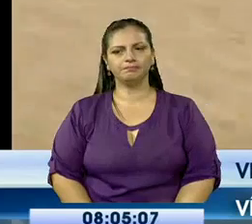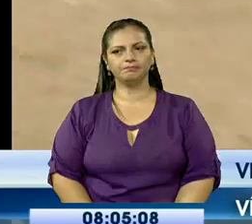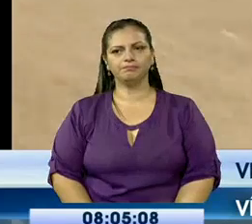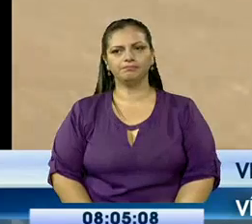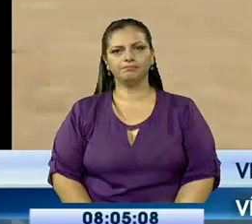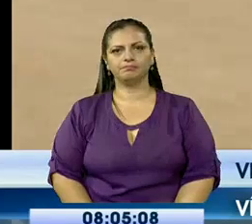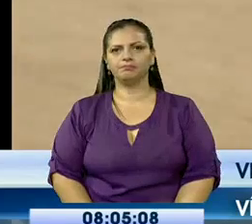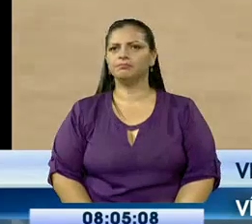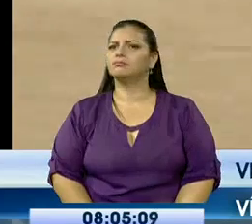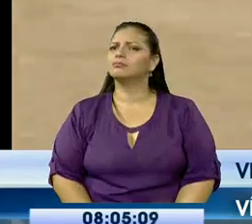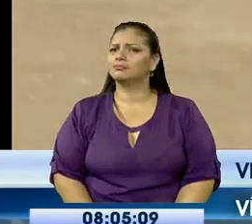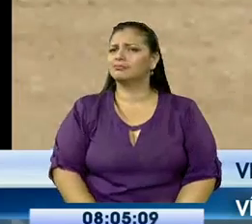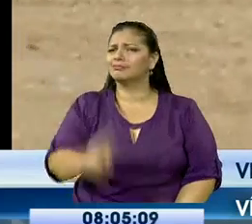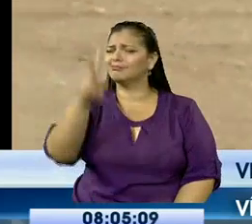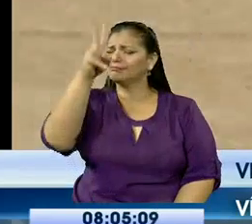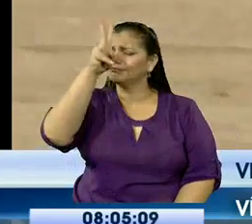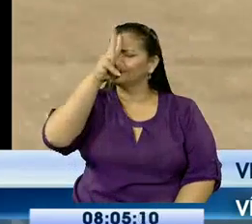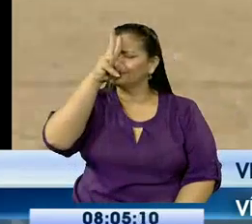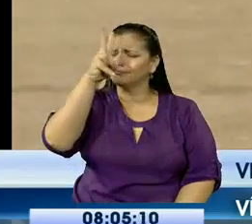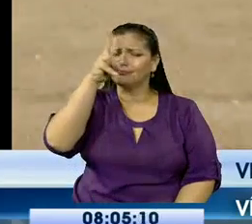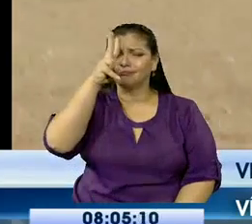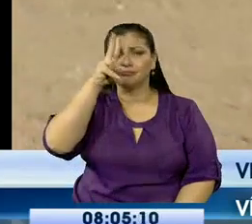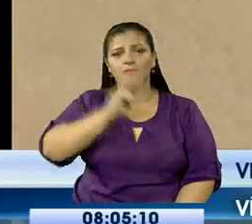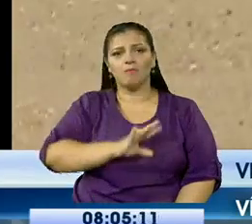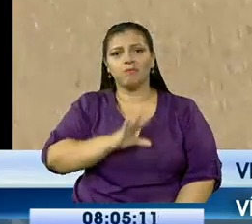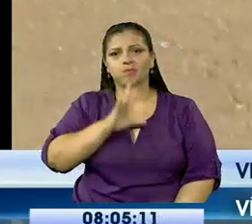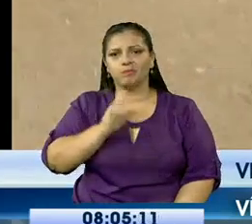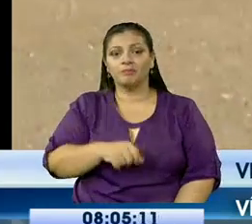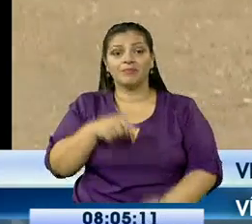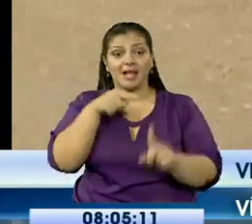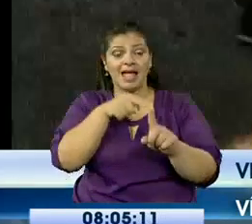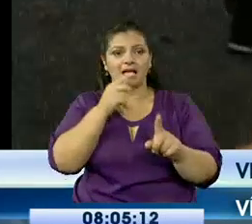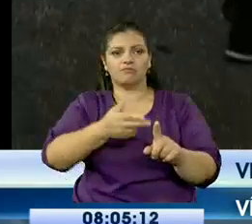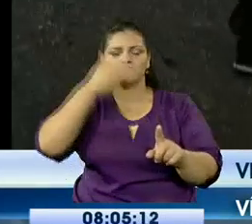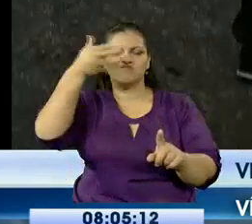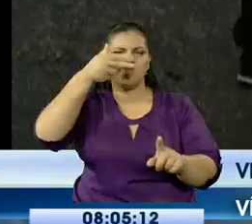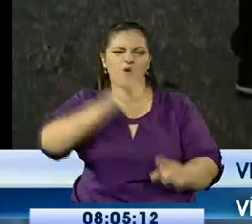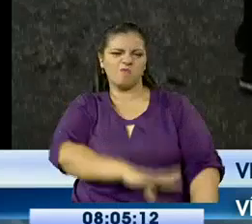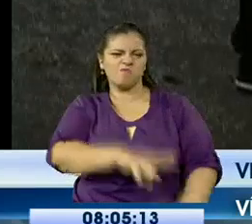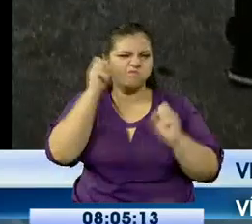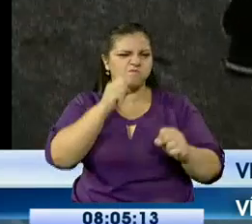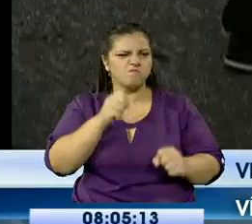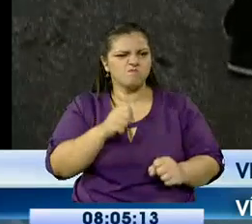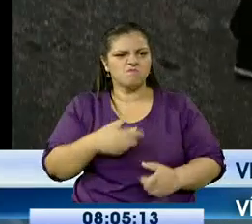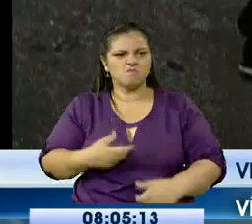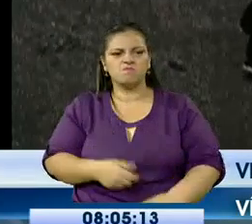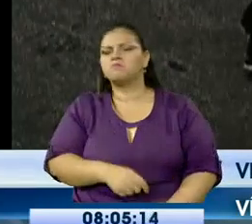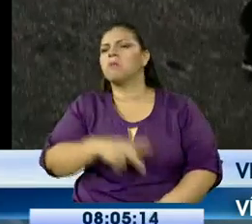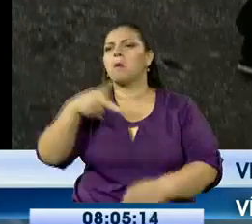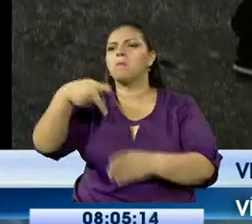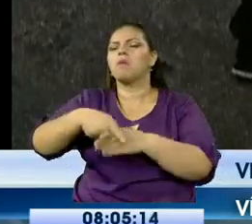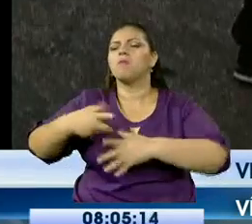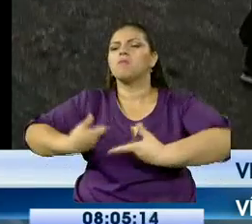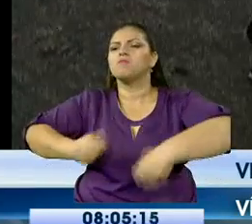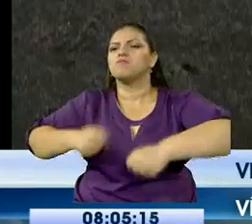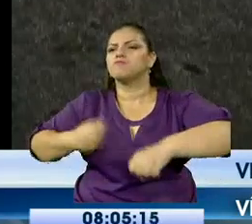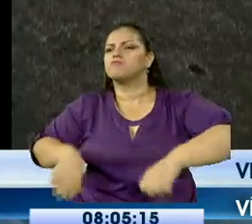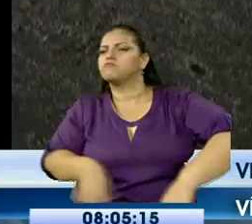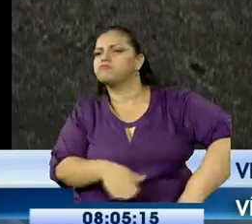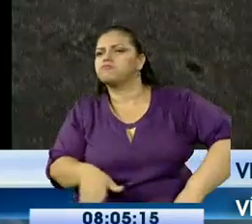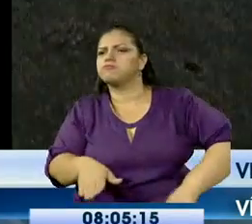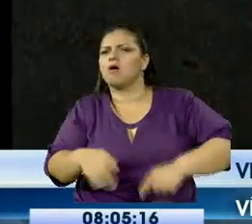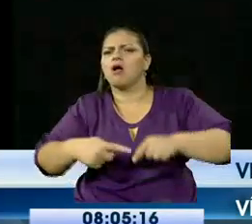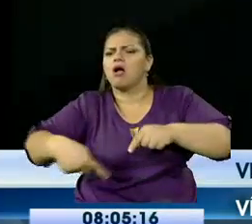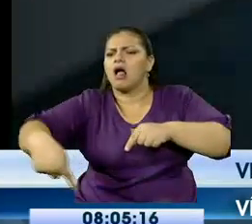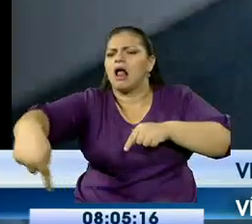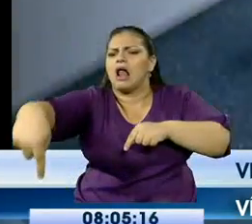los delincuentes fue tal que en menos de un minuto después de asaltar a este hombre, en Lizardo García y Letamendi,